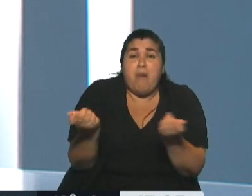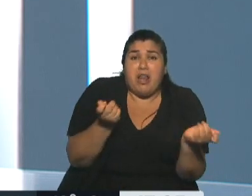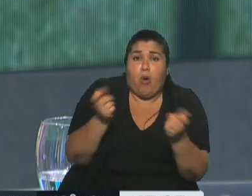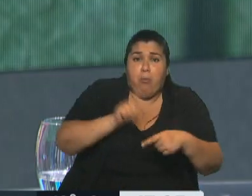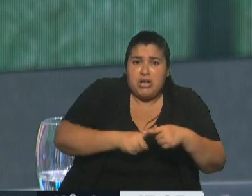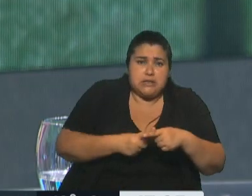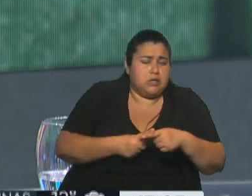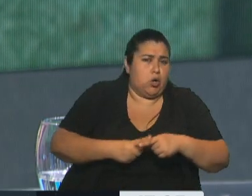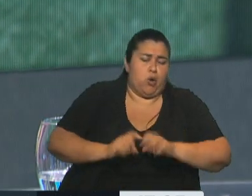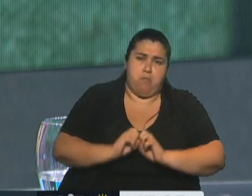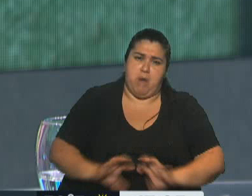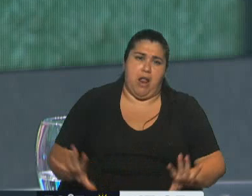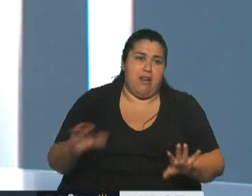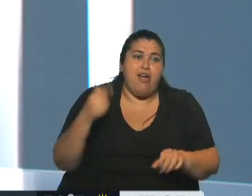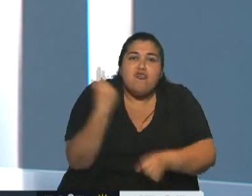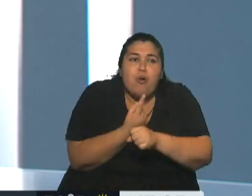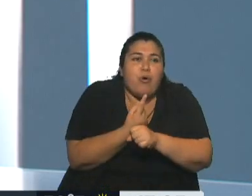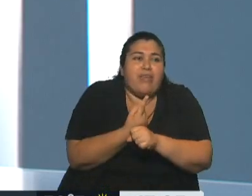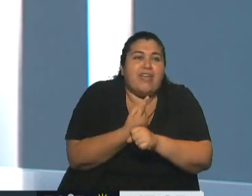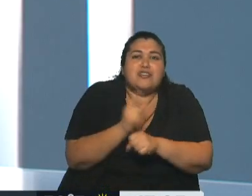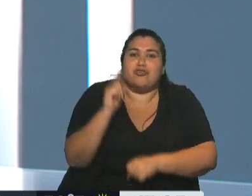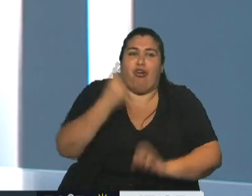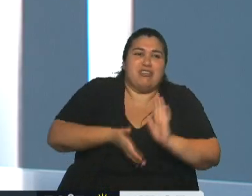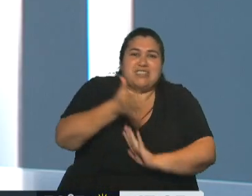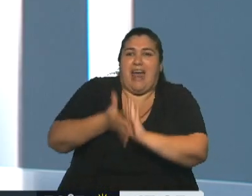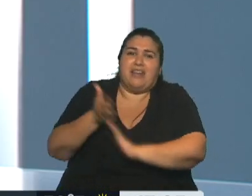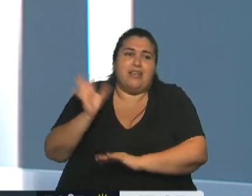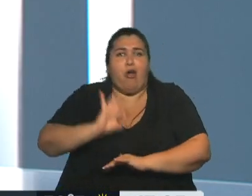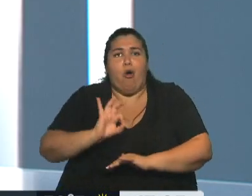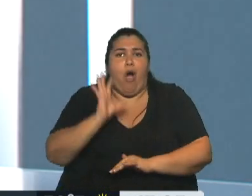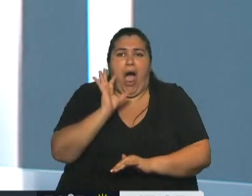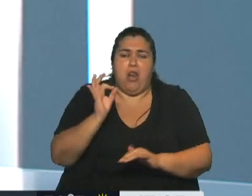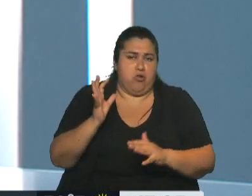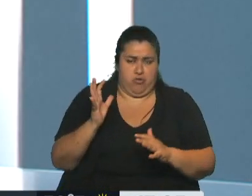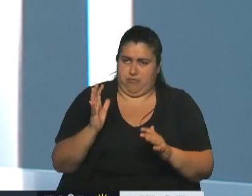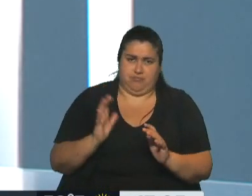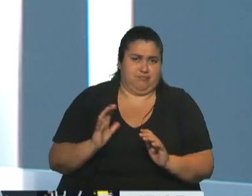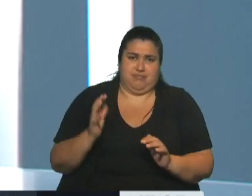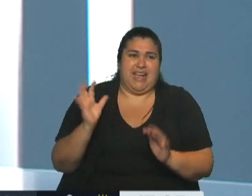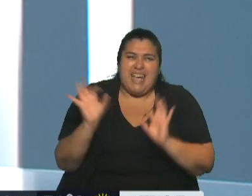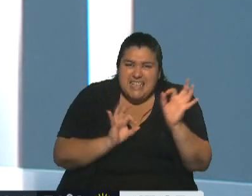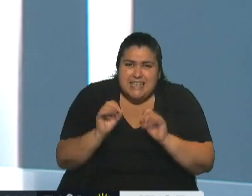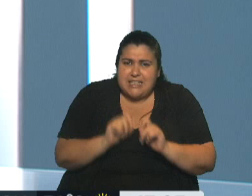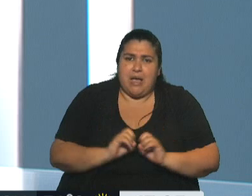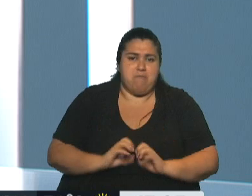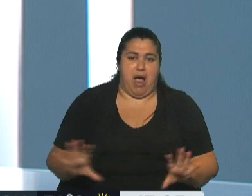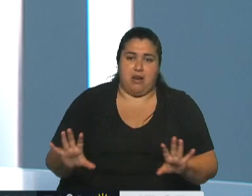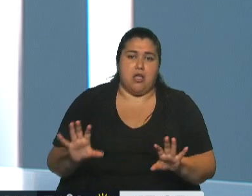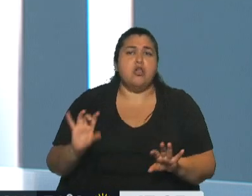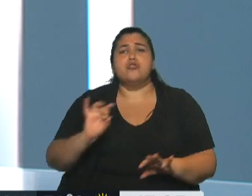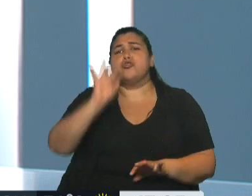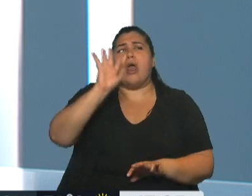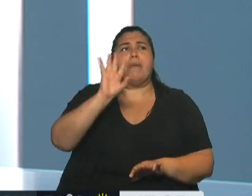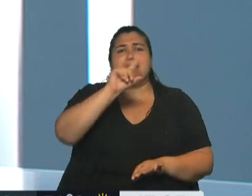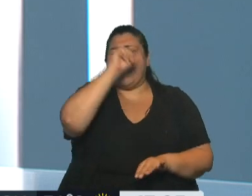su vida. Entonces... Por eso digo, no es un tema solamente, vamos a ver esto solamente a partir de la disolución del Estado, que acá hay